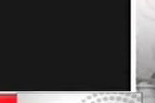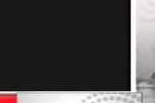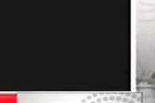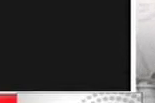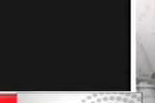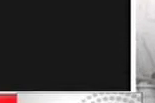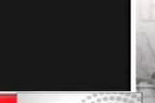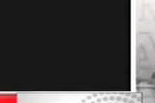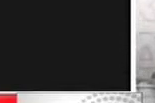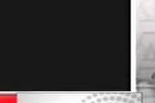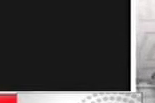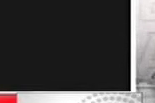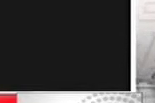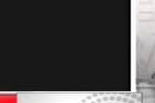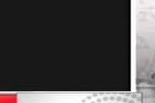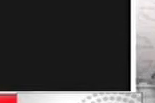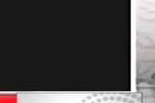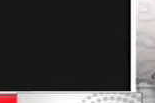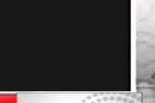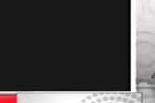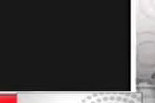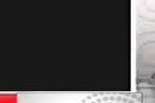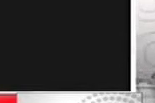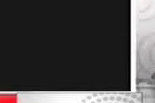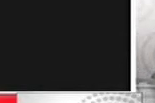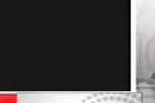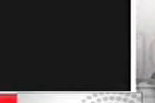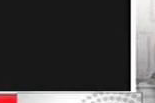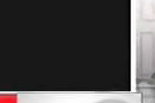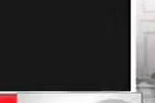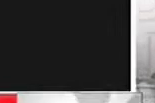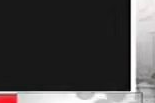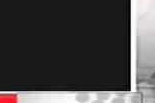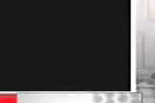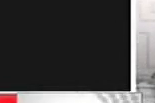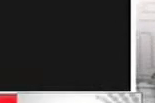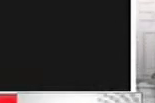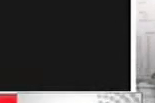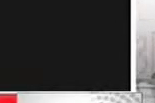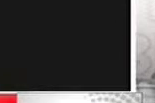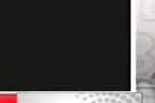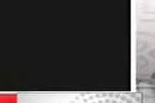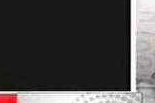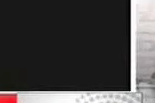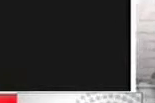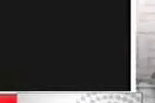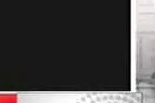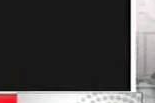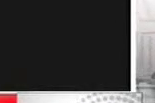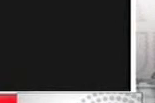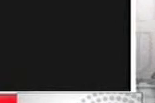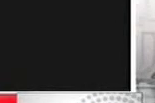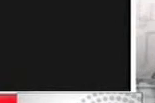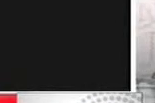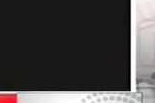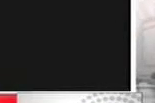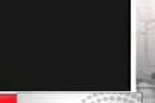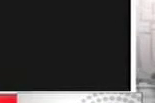estimados congresistas, lo que nosotros tenemos para el año 2022 es continuar un